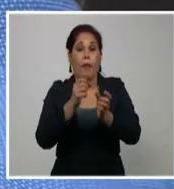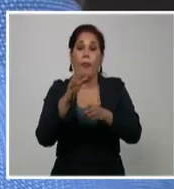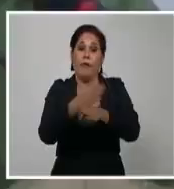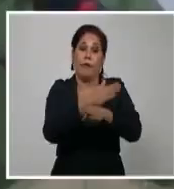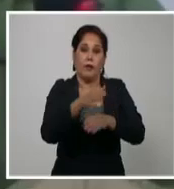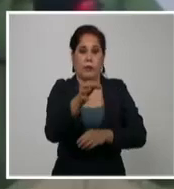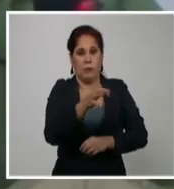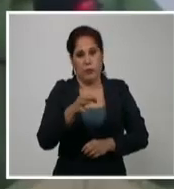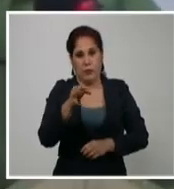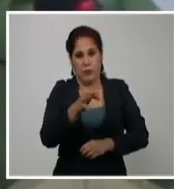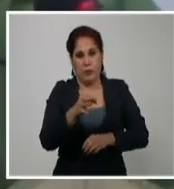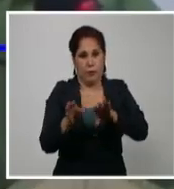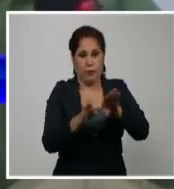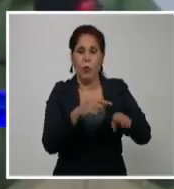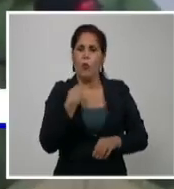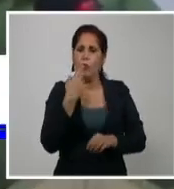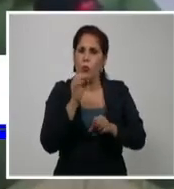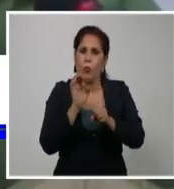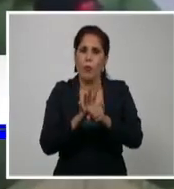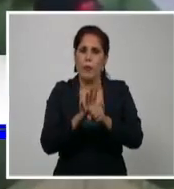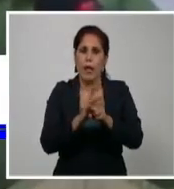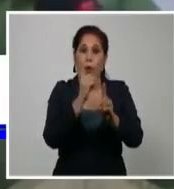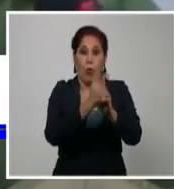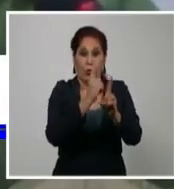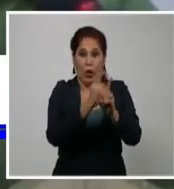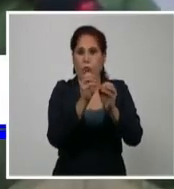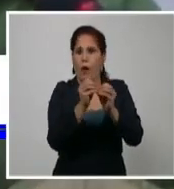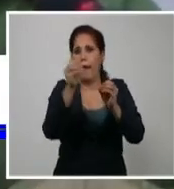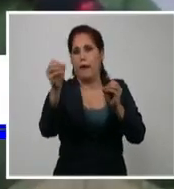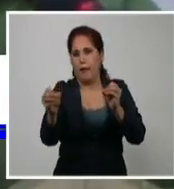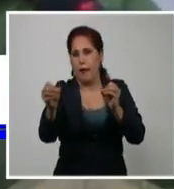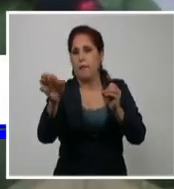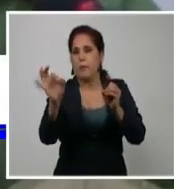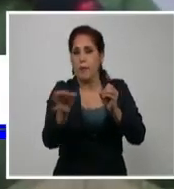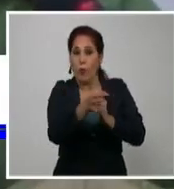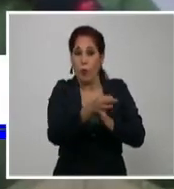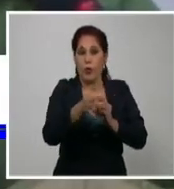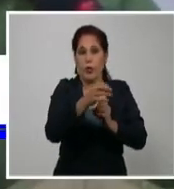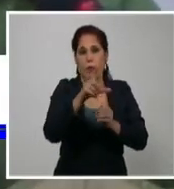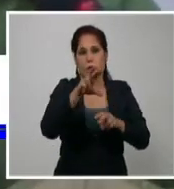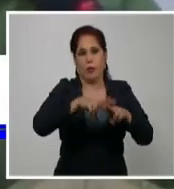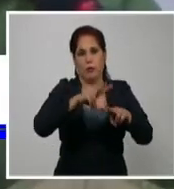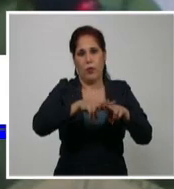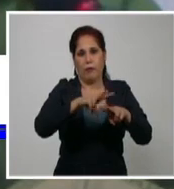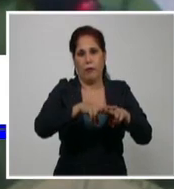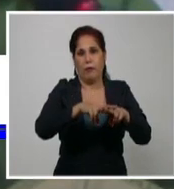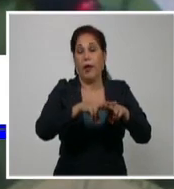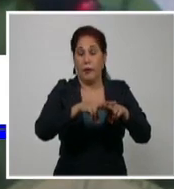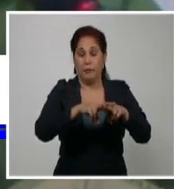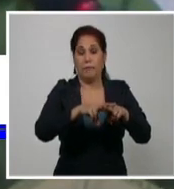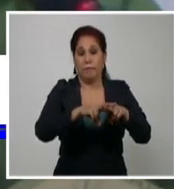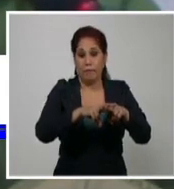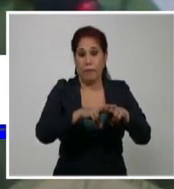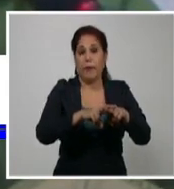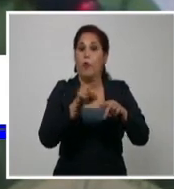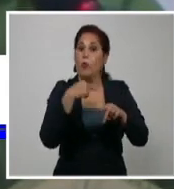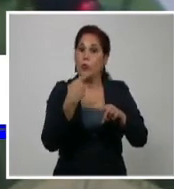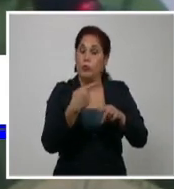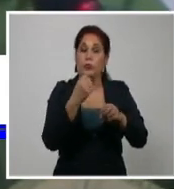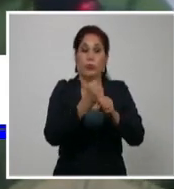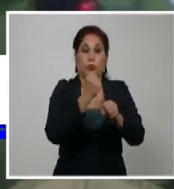municipios. Ya comenzamos a aislar contacto, comenzamos precisamente con el municipio Centro Habana, con este evento que estamos trabajando,